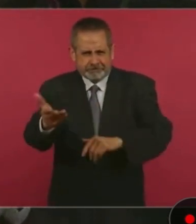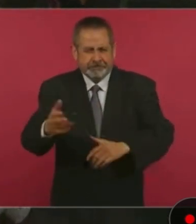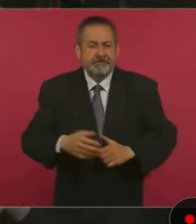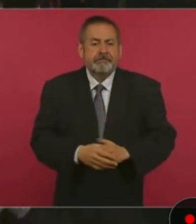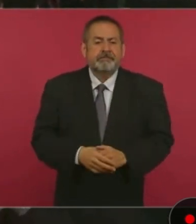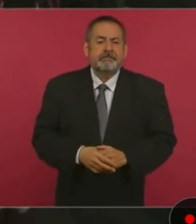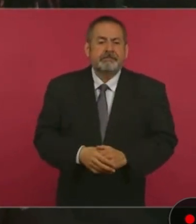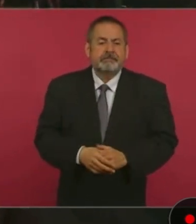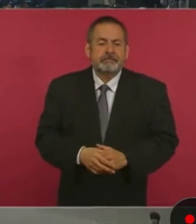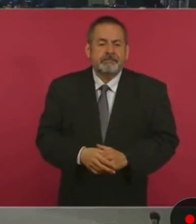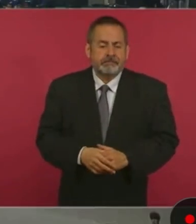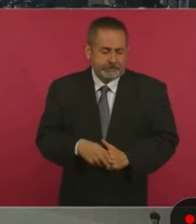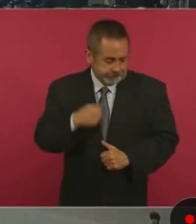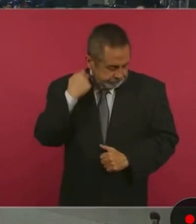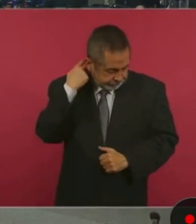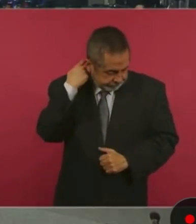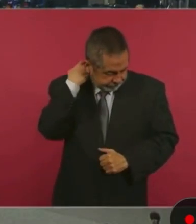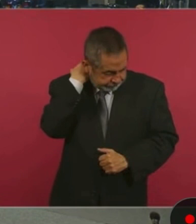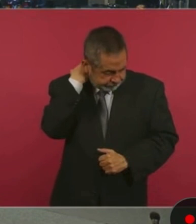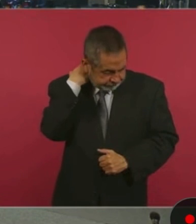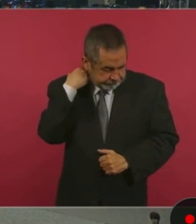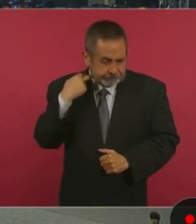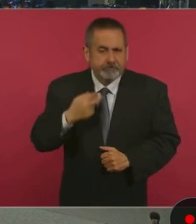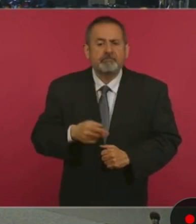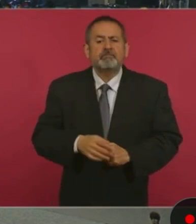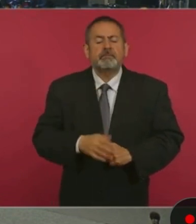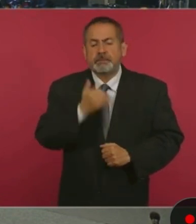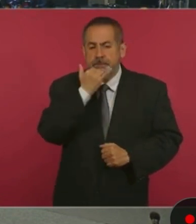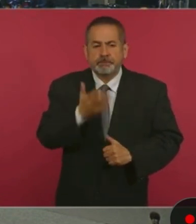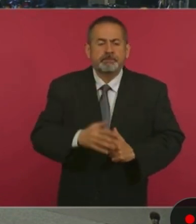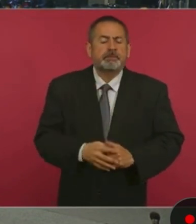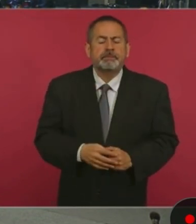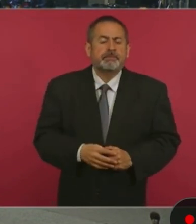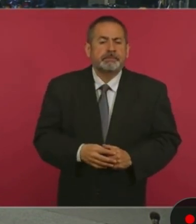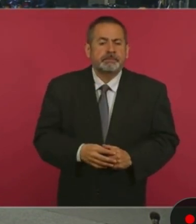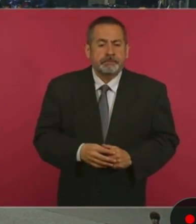Es que esto explica mucho.